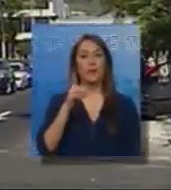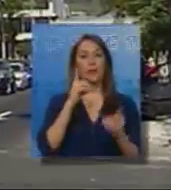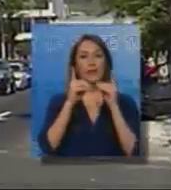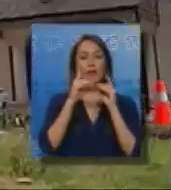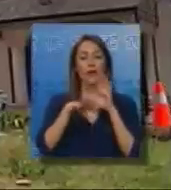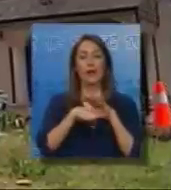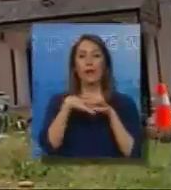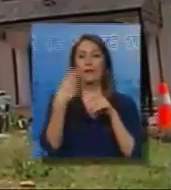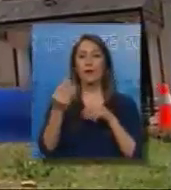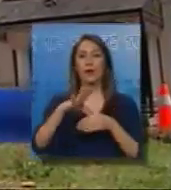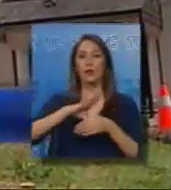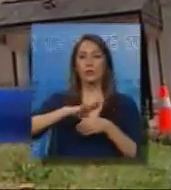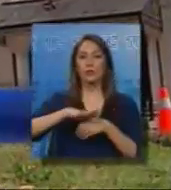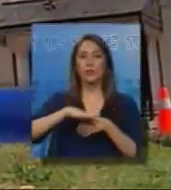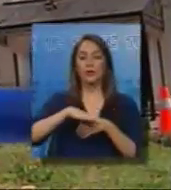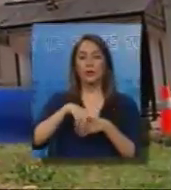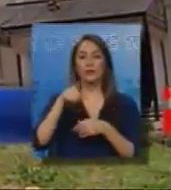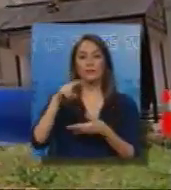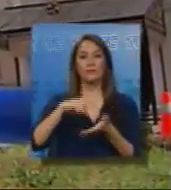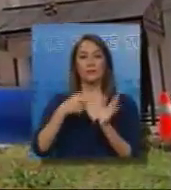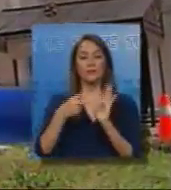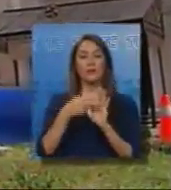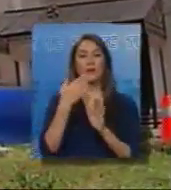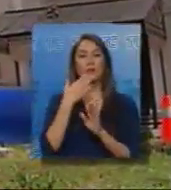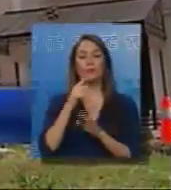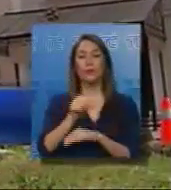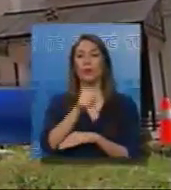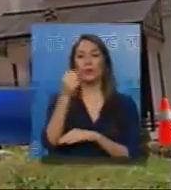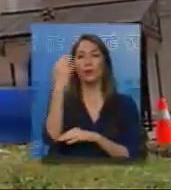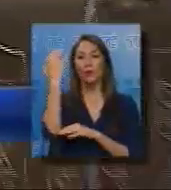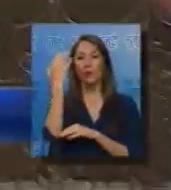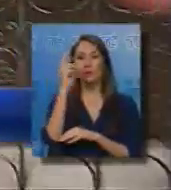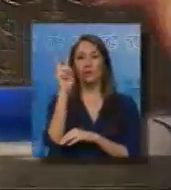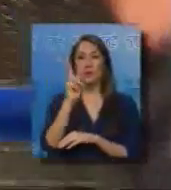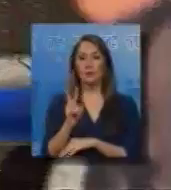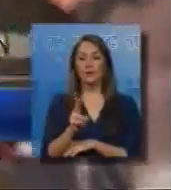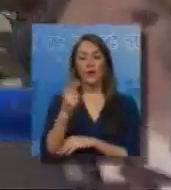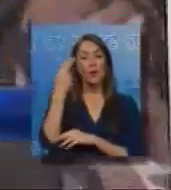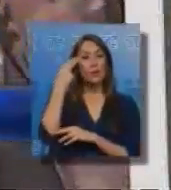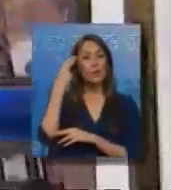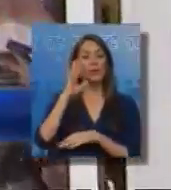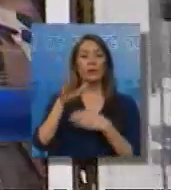de la Cancillería, donde también asistirán los homólogos tanto de Colombia, Venezuela